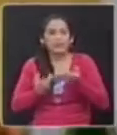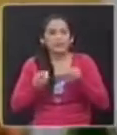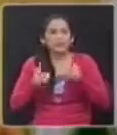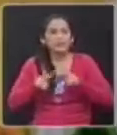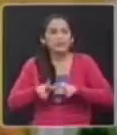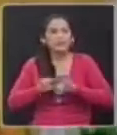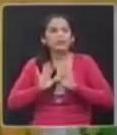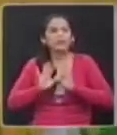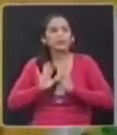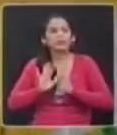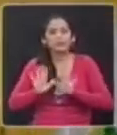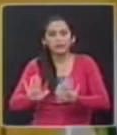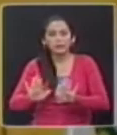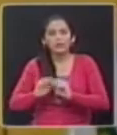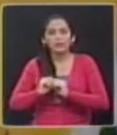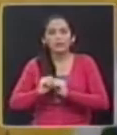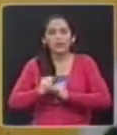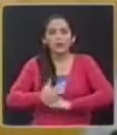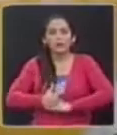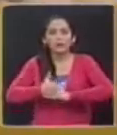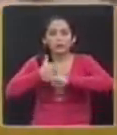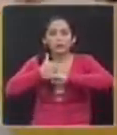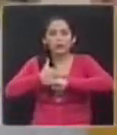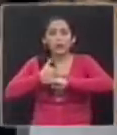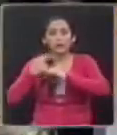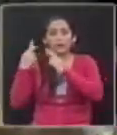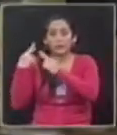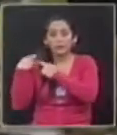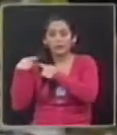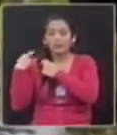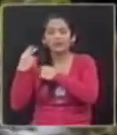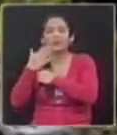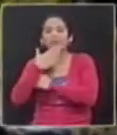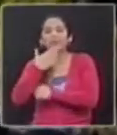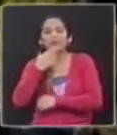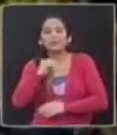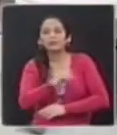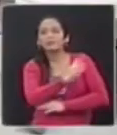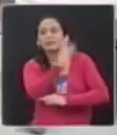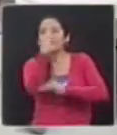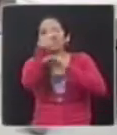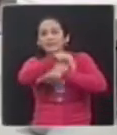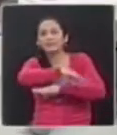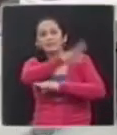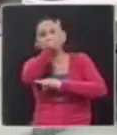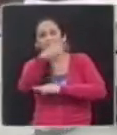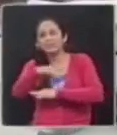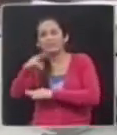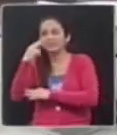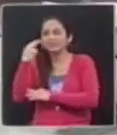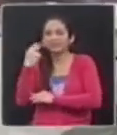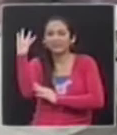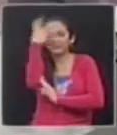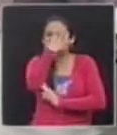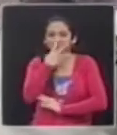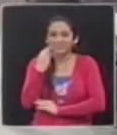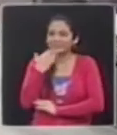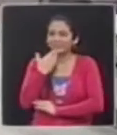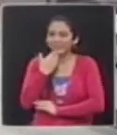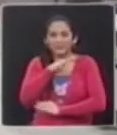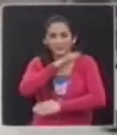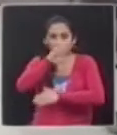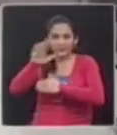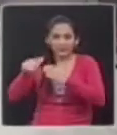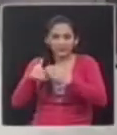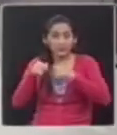locales que tiene que ver con el arbolado y el paisaje urbano. Ahora, una de las categorías es construcción sostenible. ¿En Ecuador ya tenemos